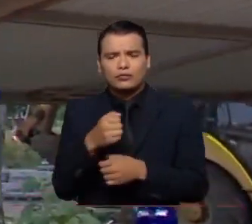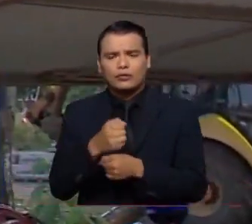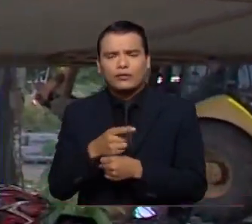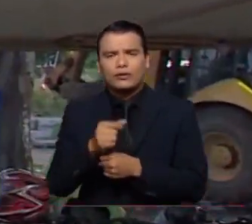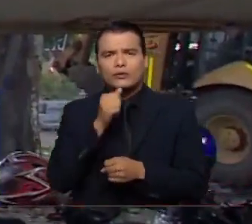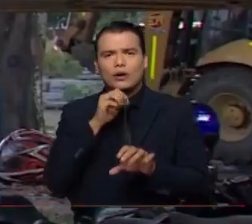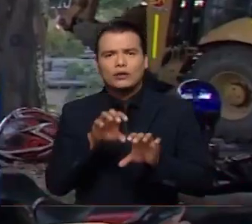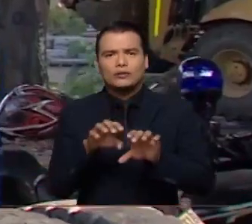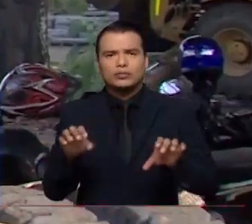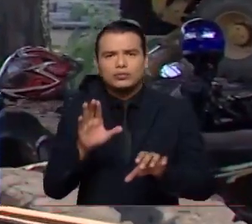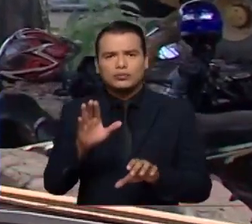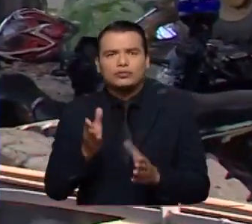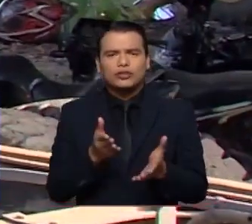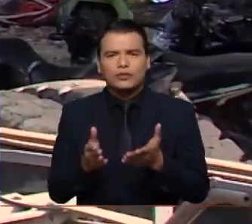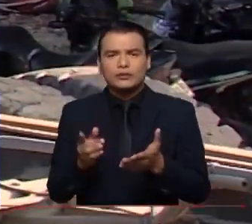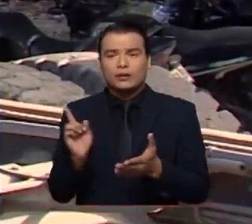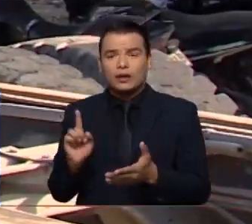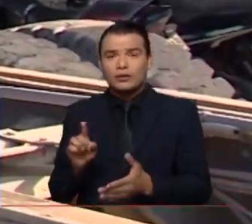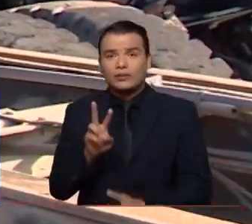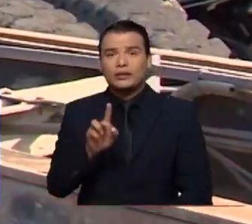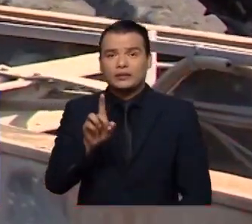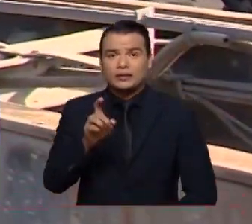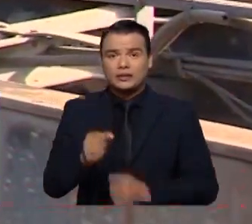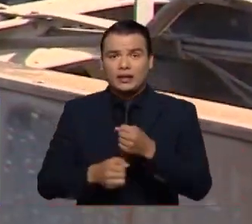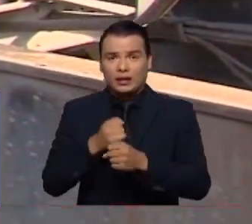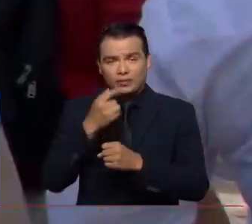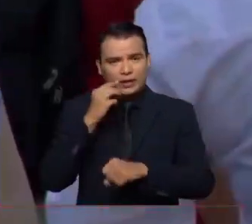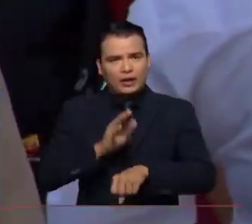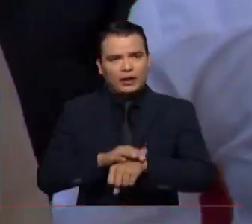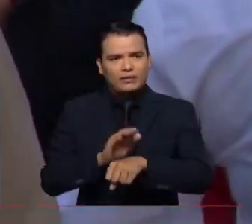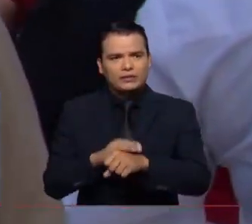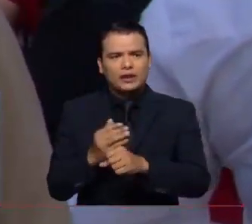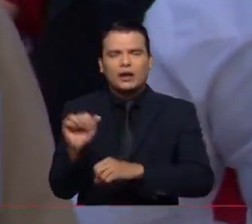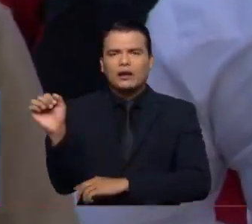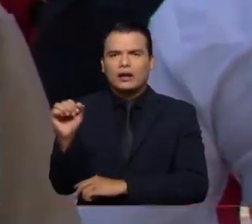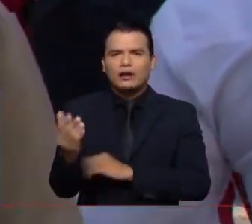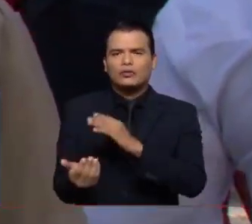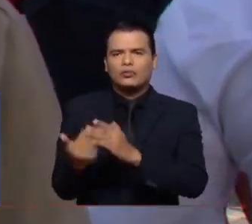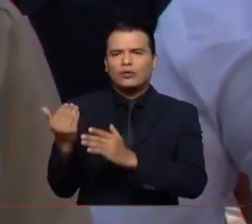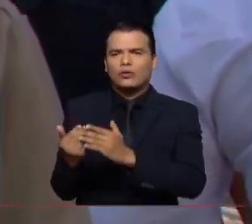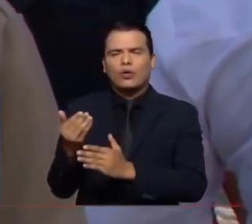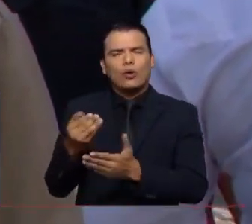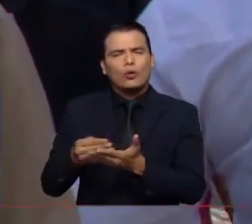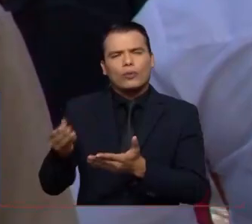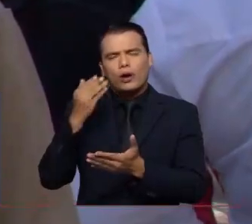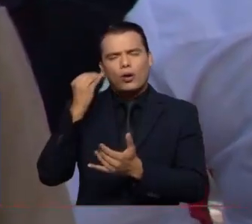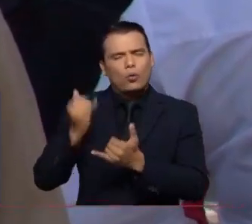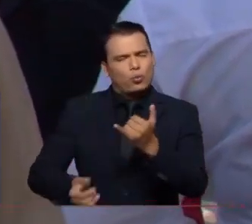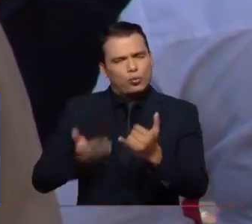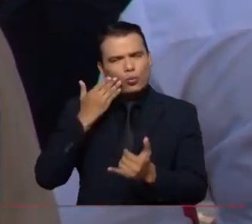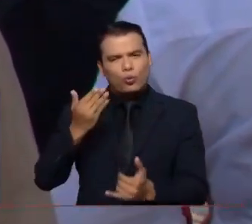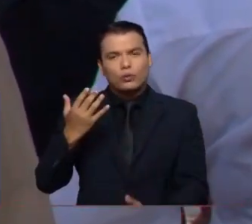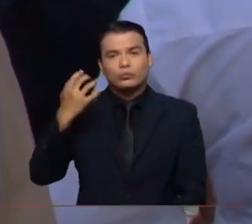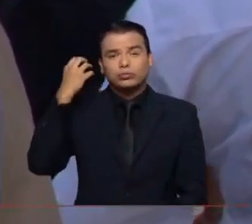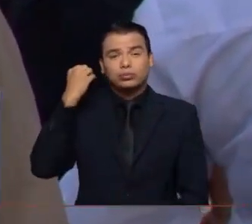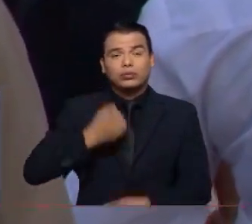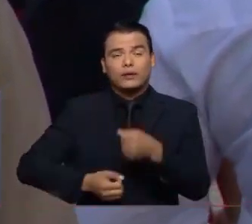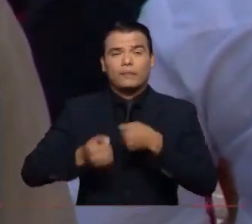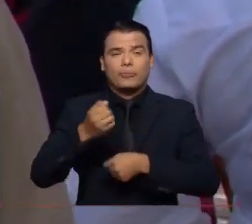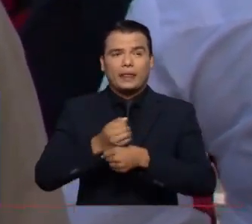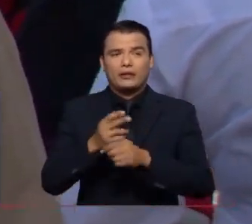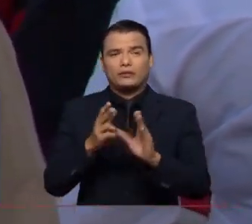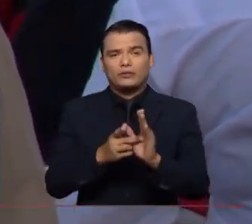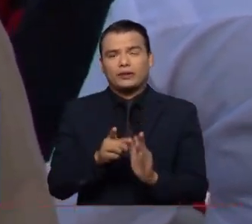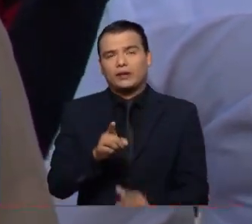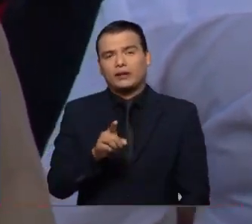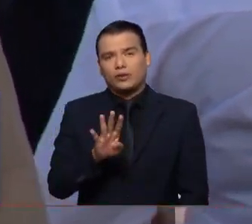desde 2014 no se renuevan los vehículos. Pues aquí hace falta mucho, hermano. Aquí, por ejemplo, tenemos equipos Vactor de hace más de